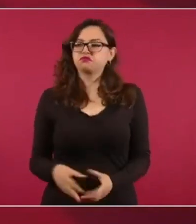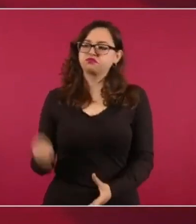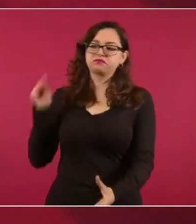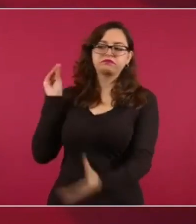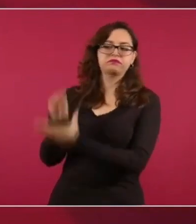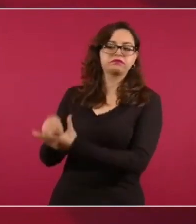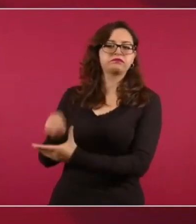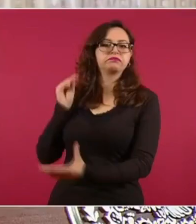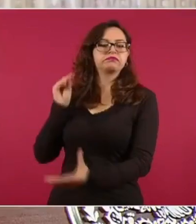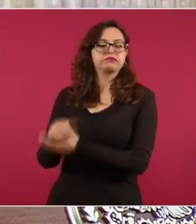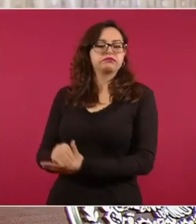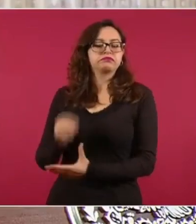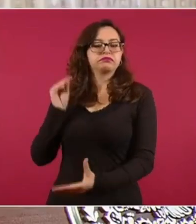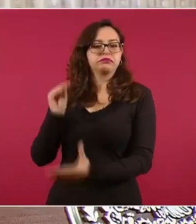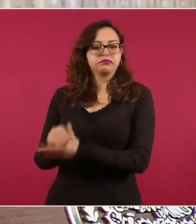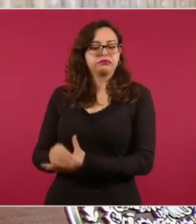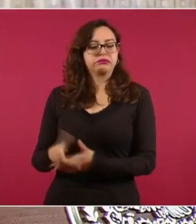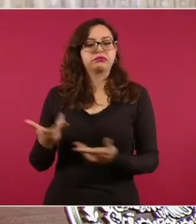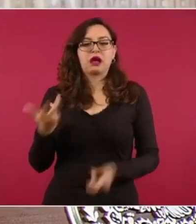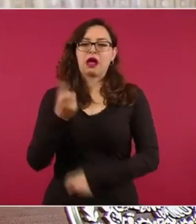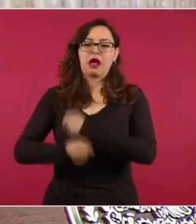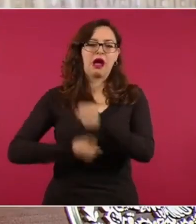pueblo.